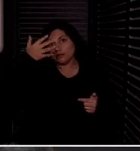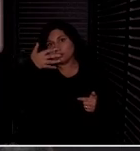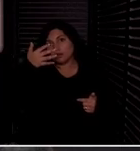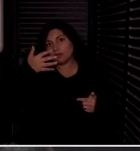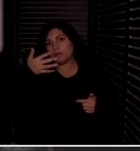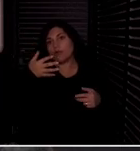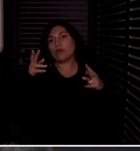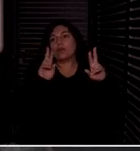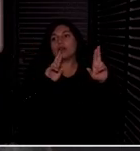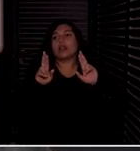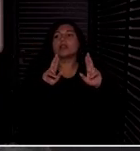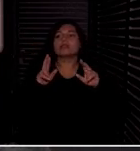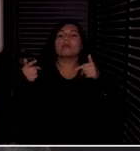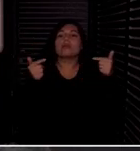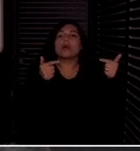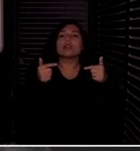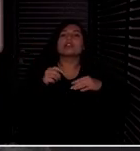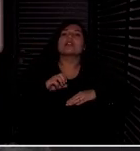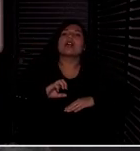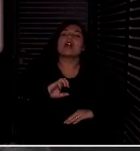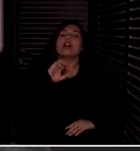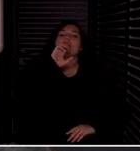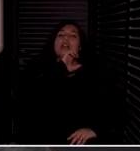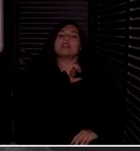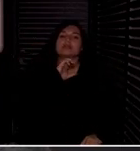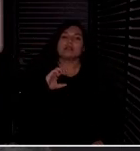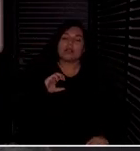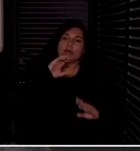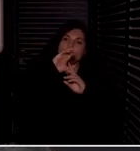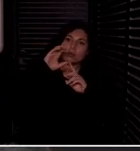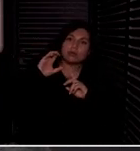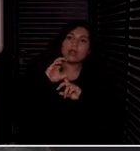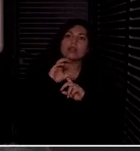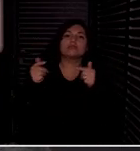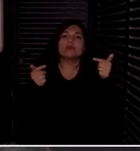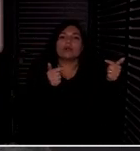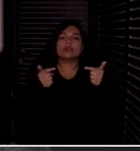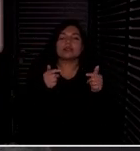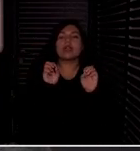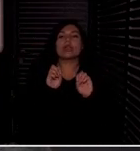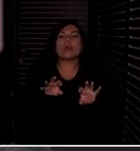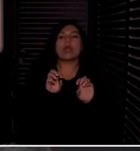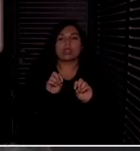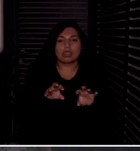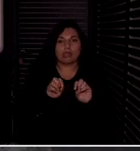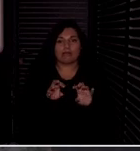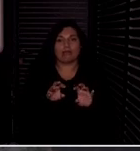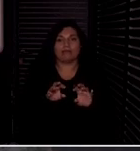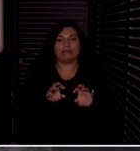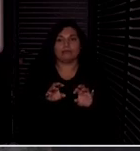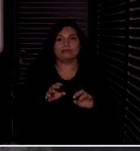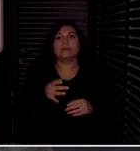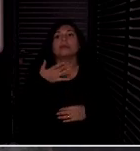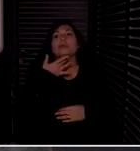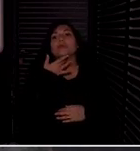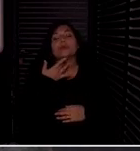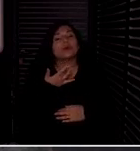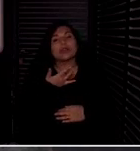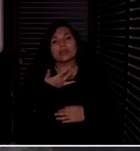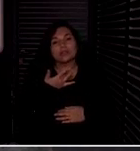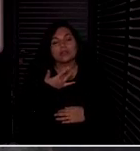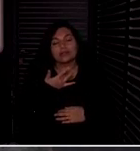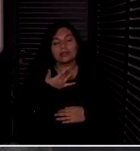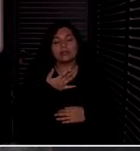como política de Estado cultural, como política educativa, fundamentalmente, porque sin ese frente va a primar